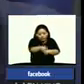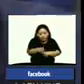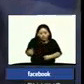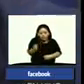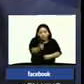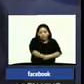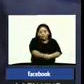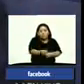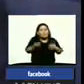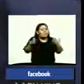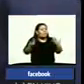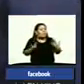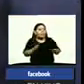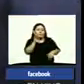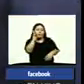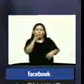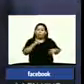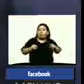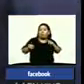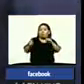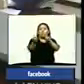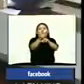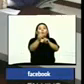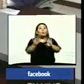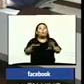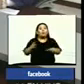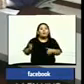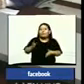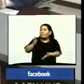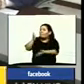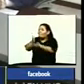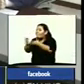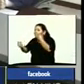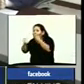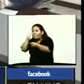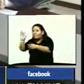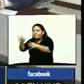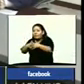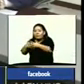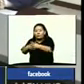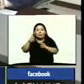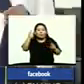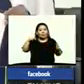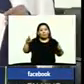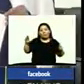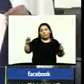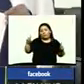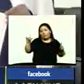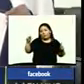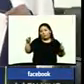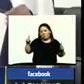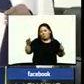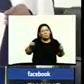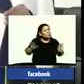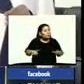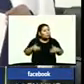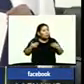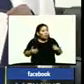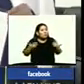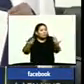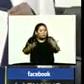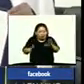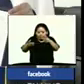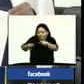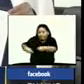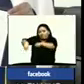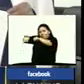Como exitosa, fue catalogada la gira del ministro de Trabajo Rolando Castro a Estados Unidos, debido a que se firmó